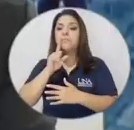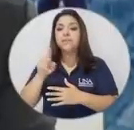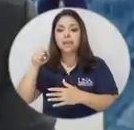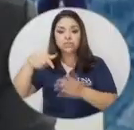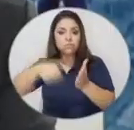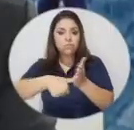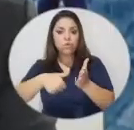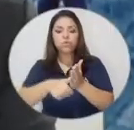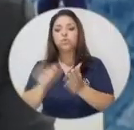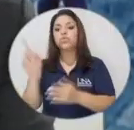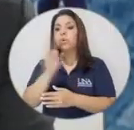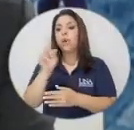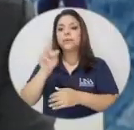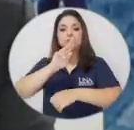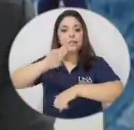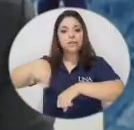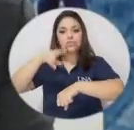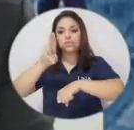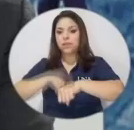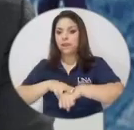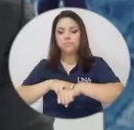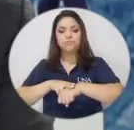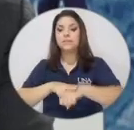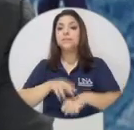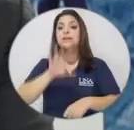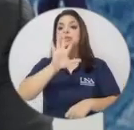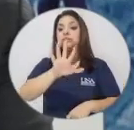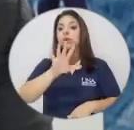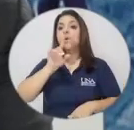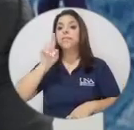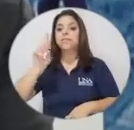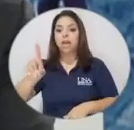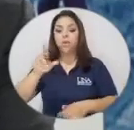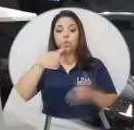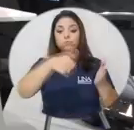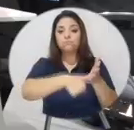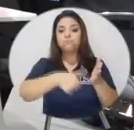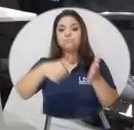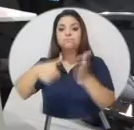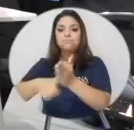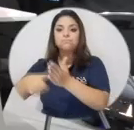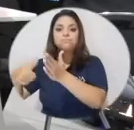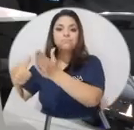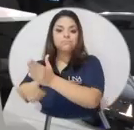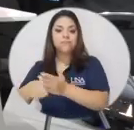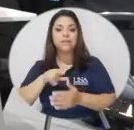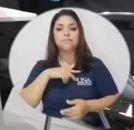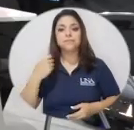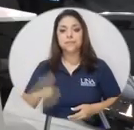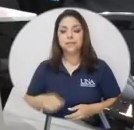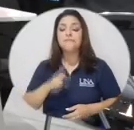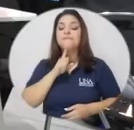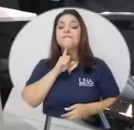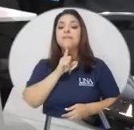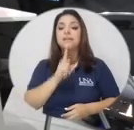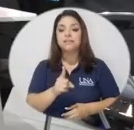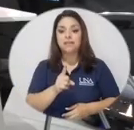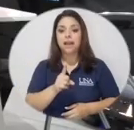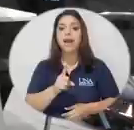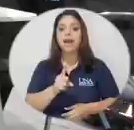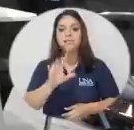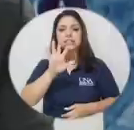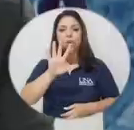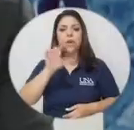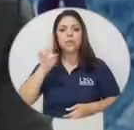elección nacional, sino que estamos hablando de 51 elecciones. Exacto, eso es importante explicarlo. Sí, son 51